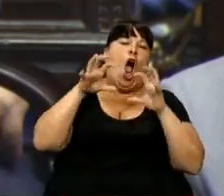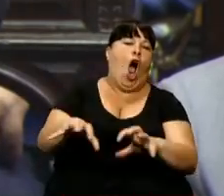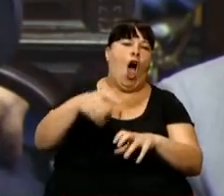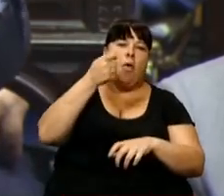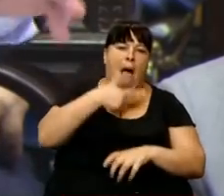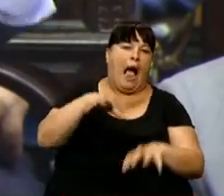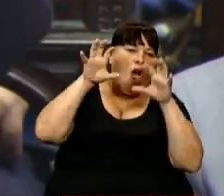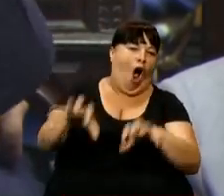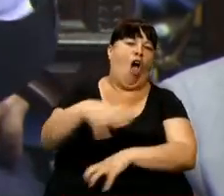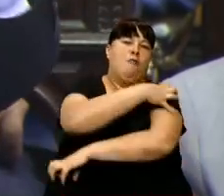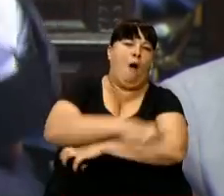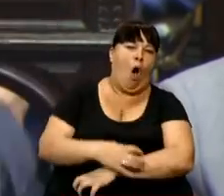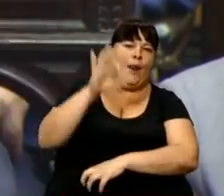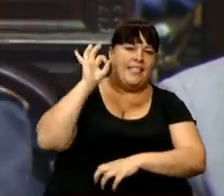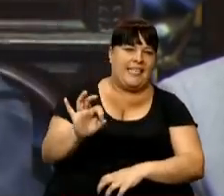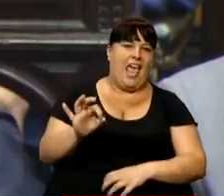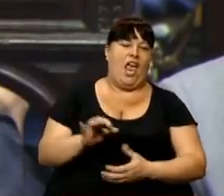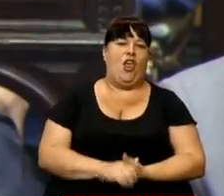los macristas, pobreza cero.